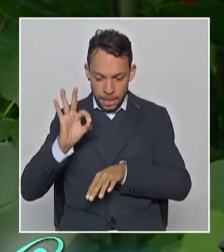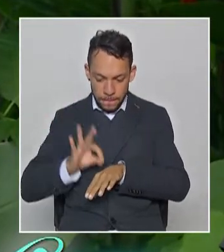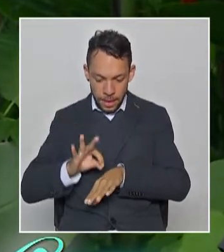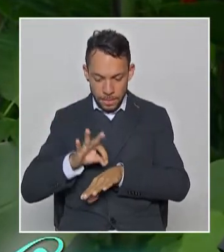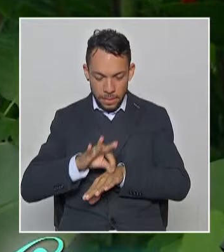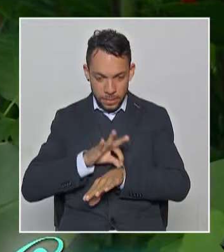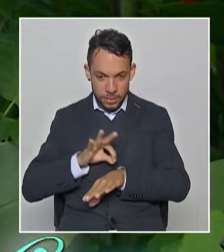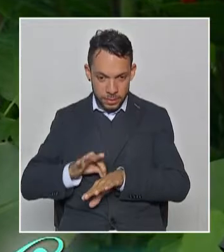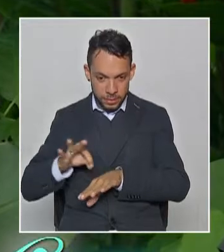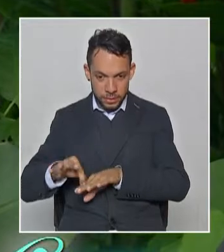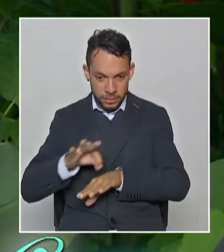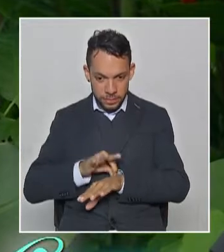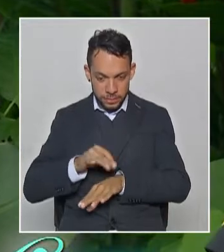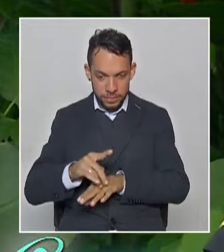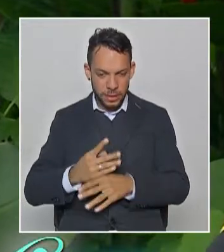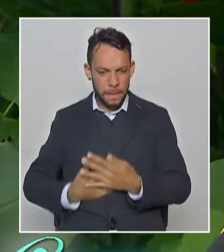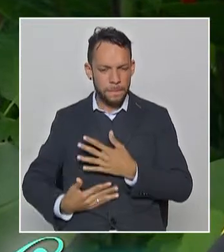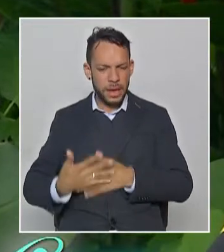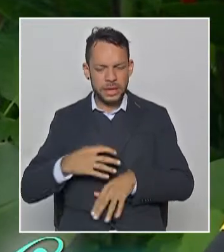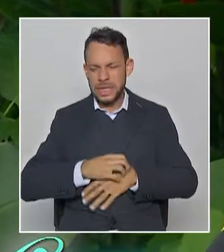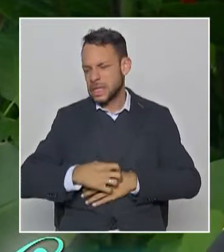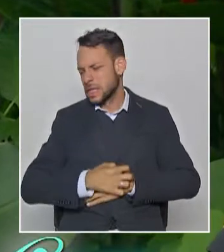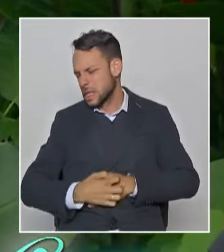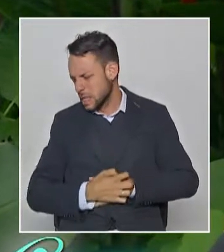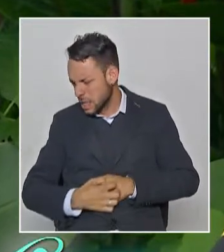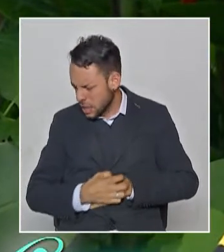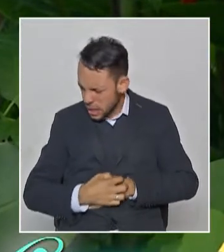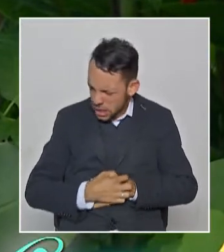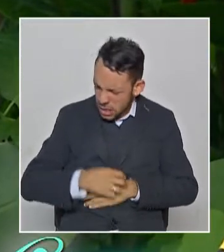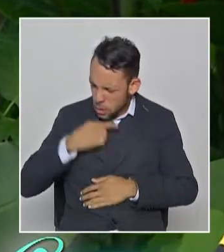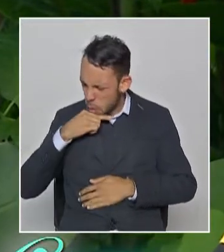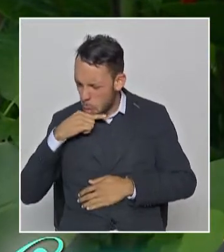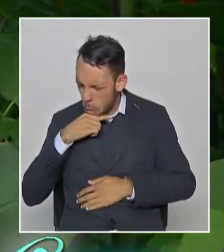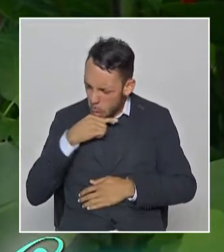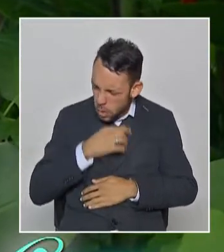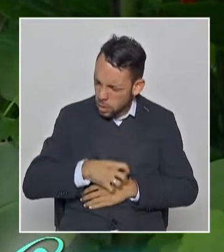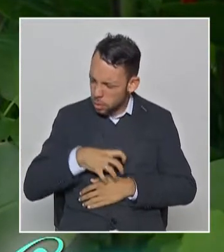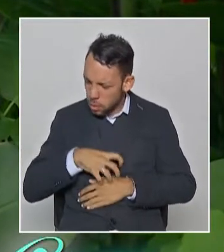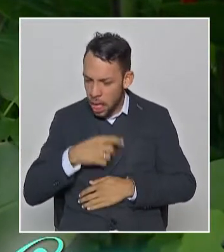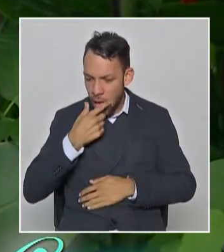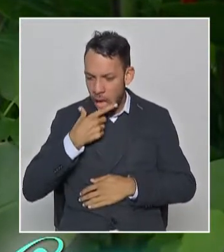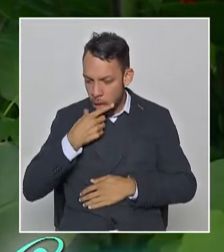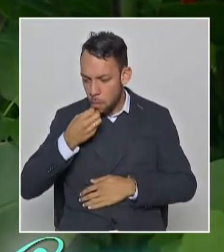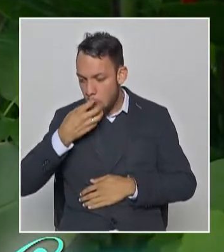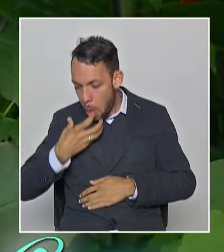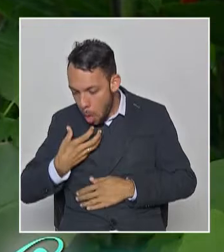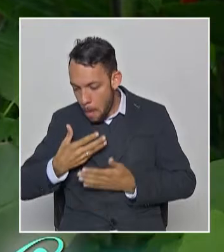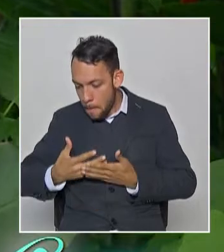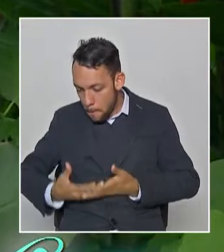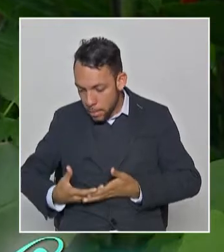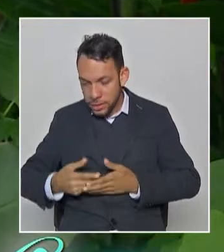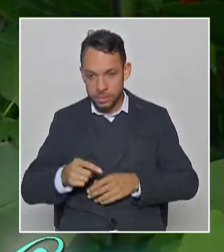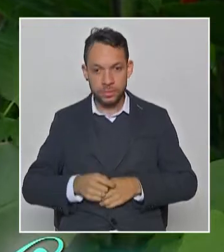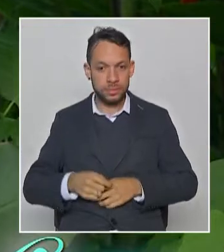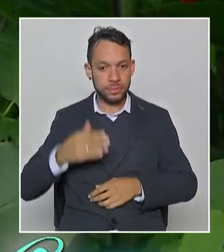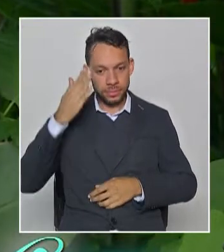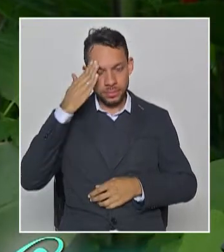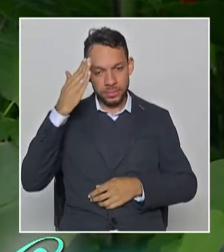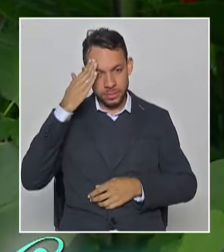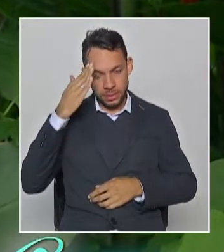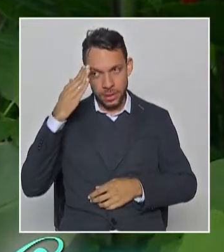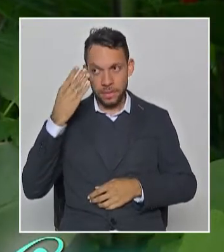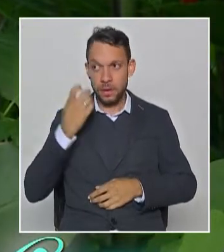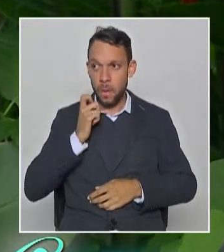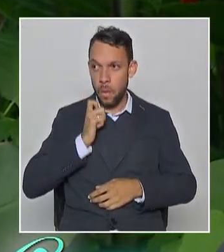el hospital, me dio alergia, me picaron las manos, se me cerró, me hinché, la lengua me quedaba pesada. Le dije, sí, porque es que nuestro cuerpo es muy sabio y nuestro